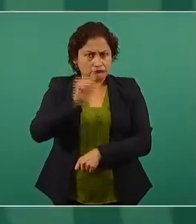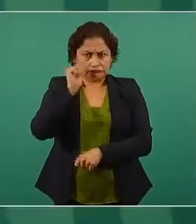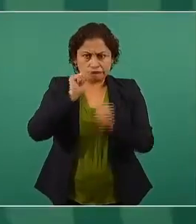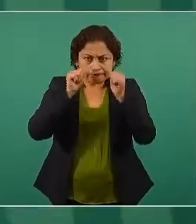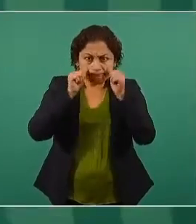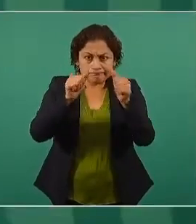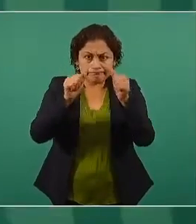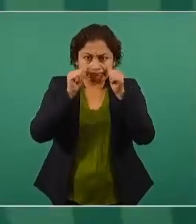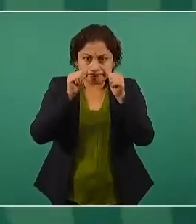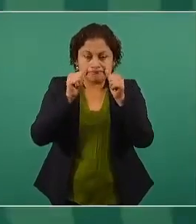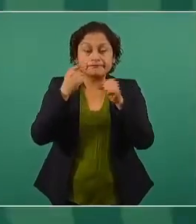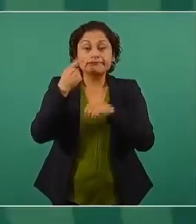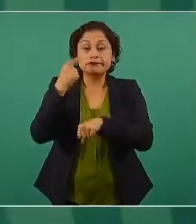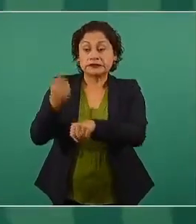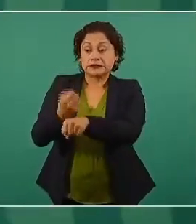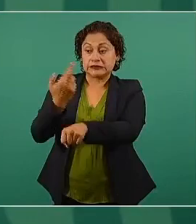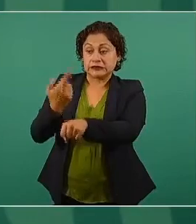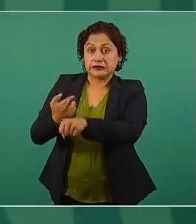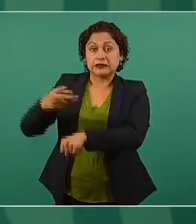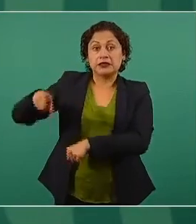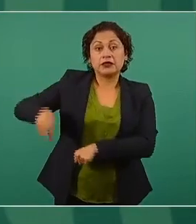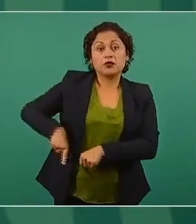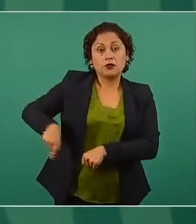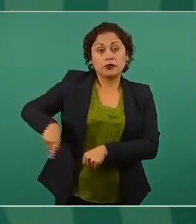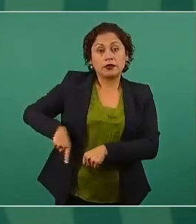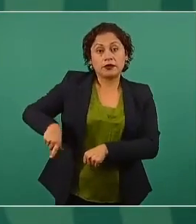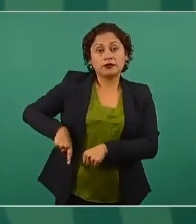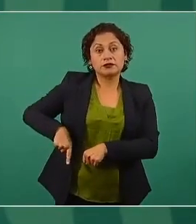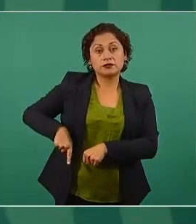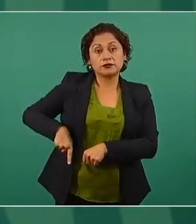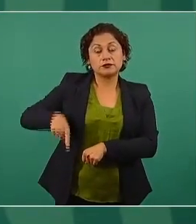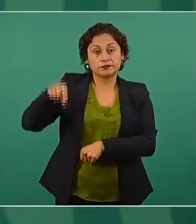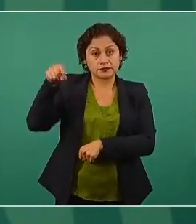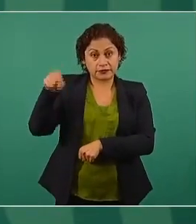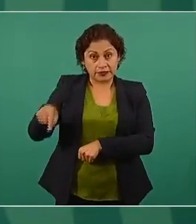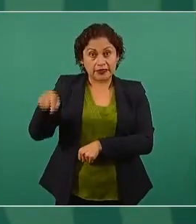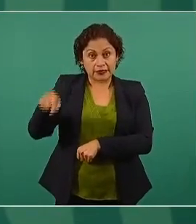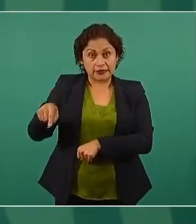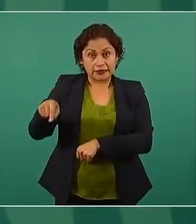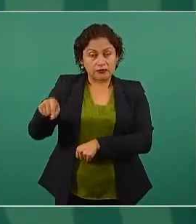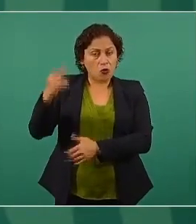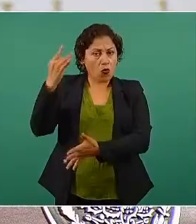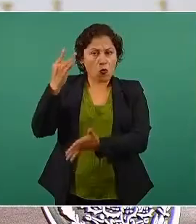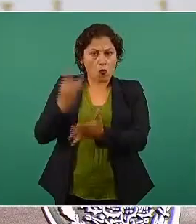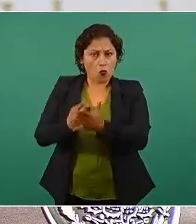La Secretaría de Gobernación no tiene otra función